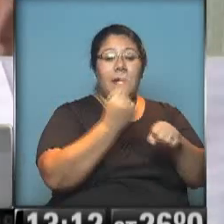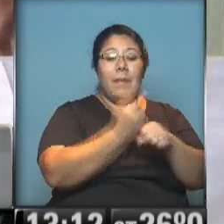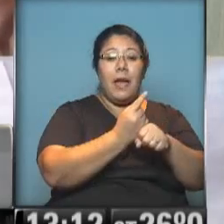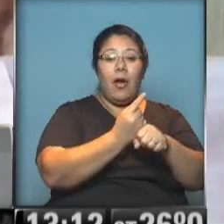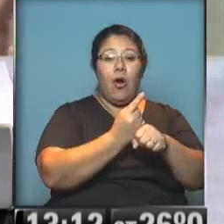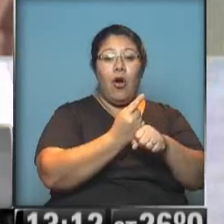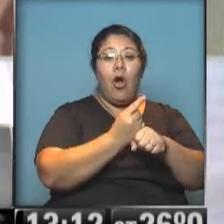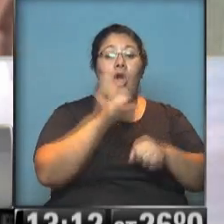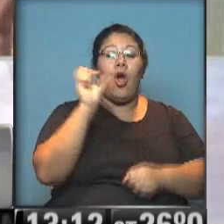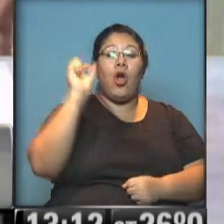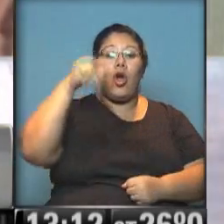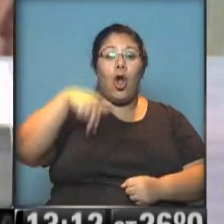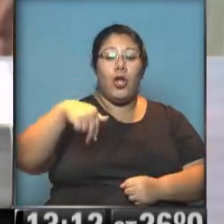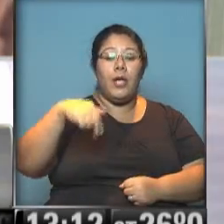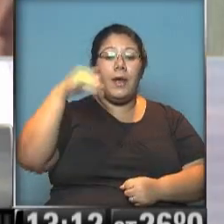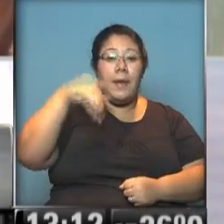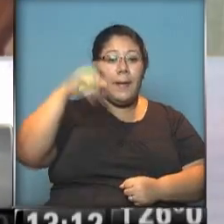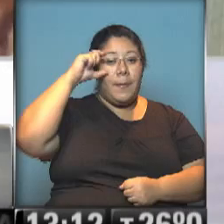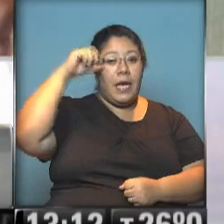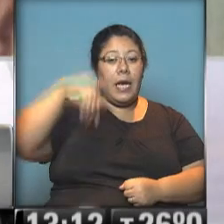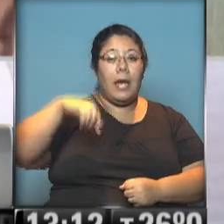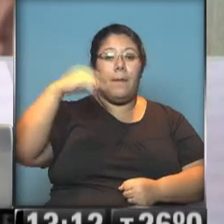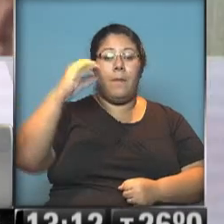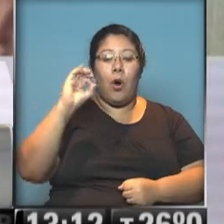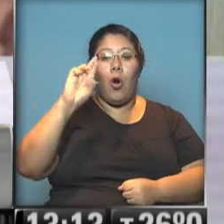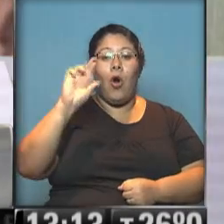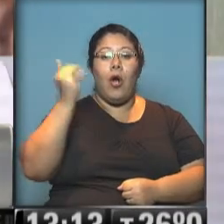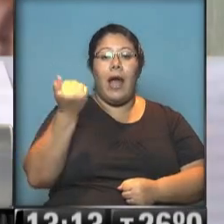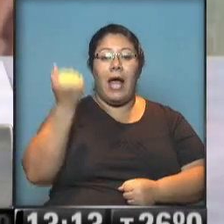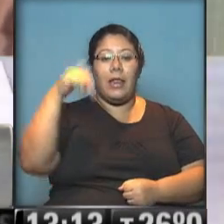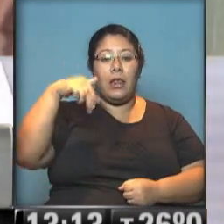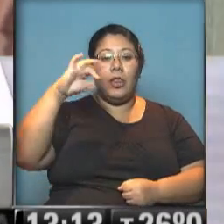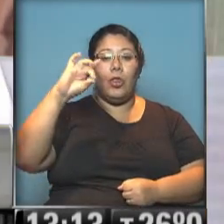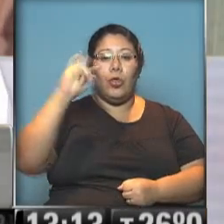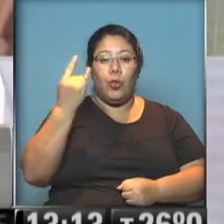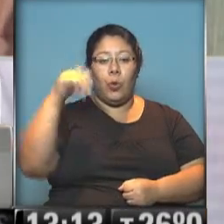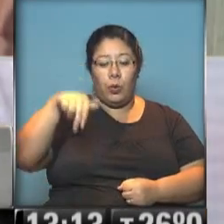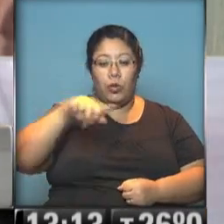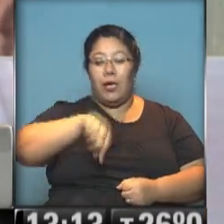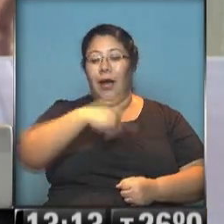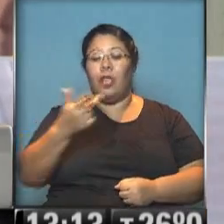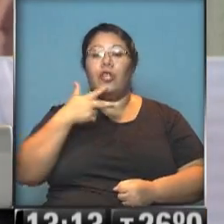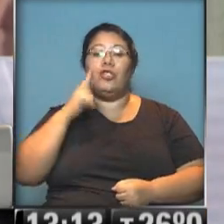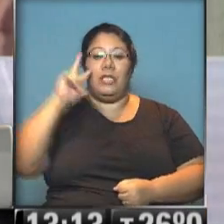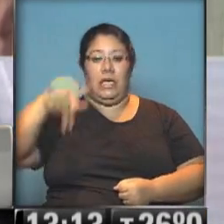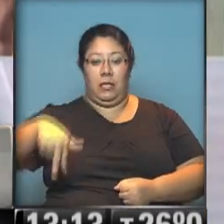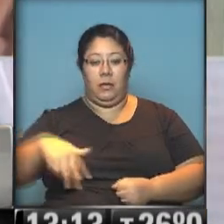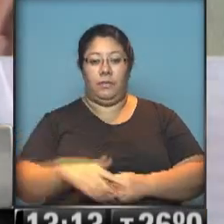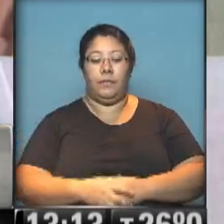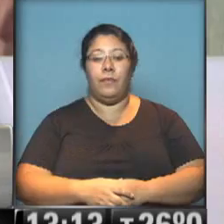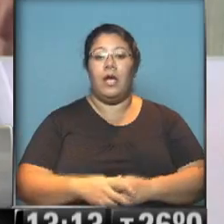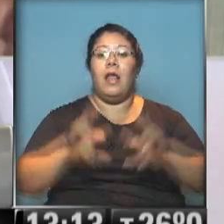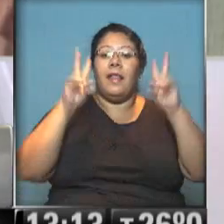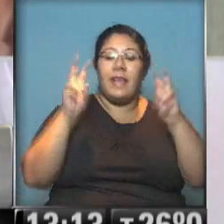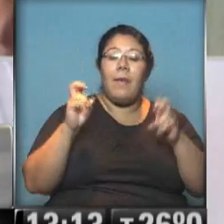escenario sin memorándum era necesario ese memorando lo que se pide es que el consejo de seguridad de la onu actúe como en el caso de libia con el caso de